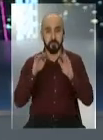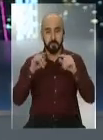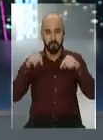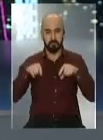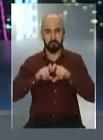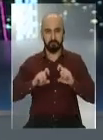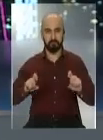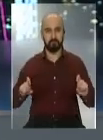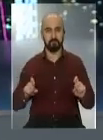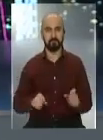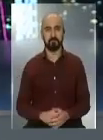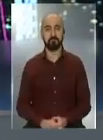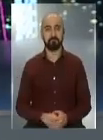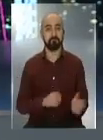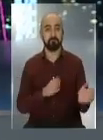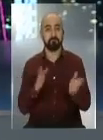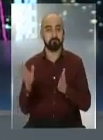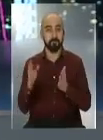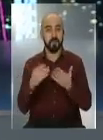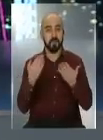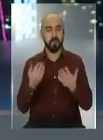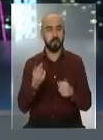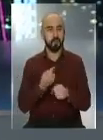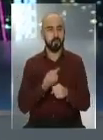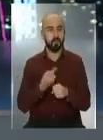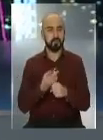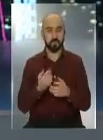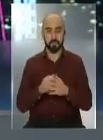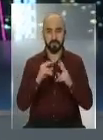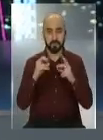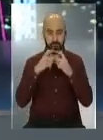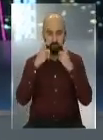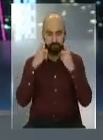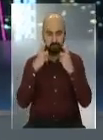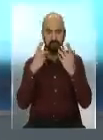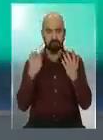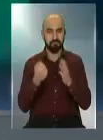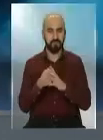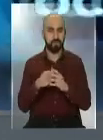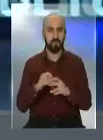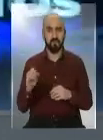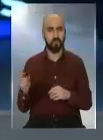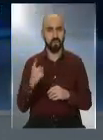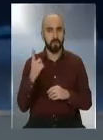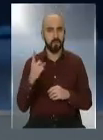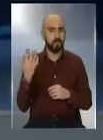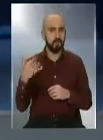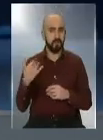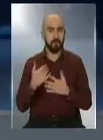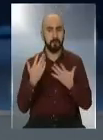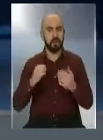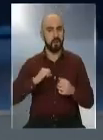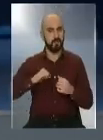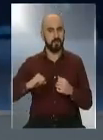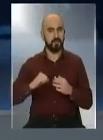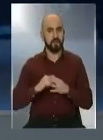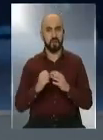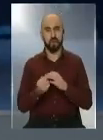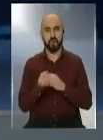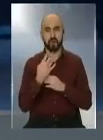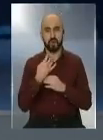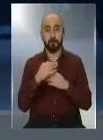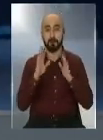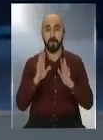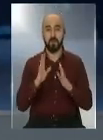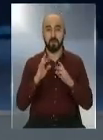Nuestra pantalla. Hablemos de esto que se ha transformado en nuestra gran compañera. Son fundamentales para evitar los posibles contagios por coronavirus, pero el